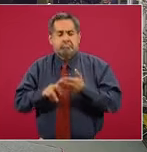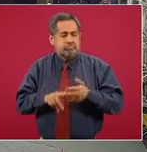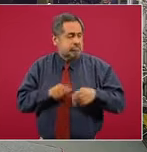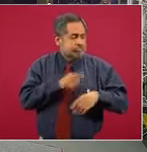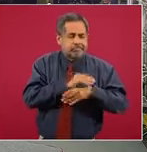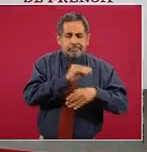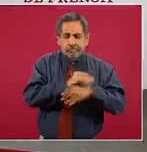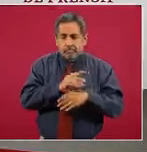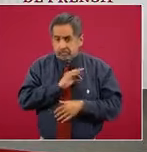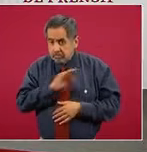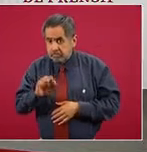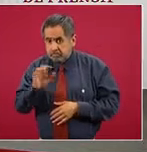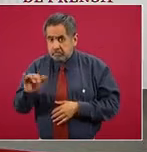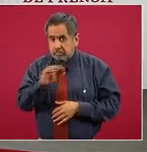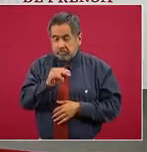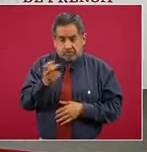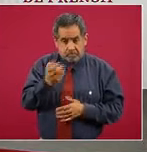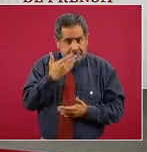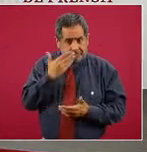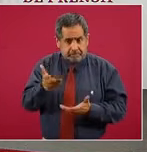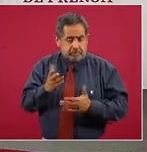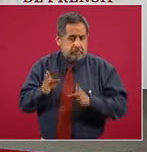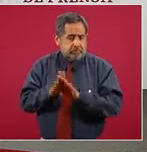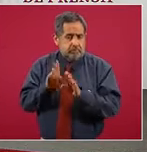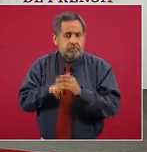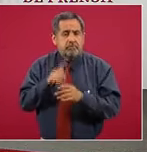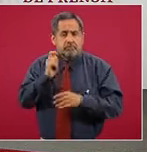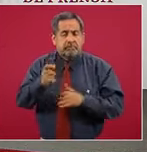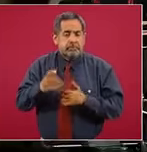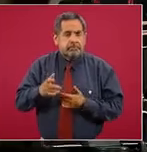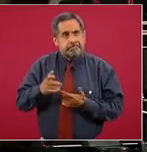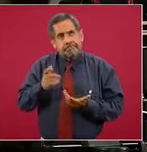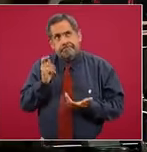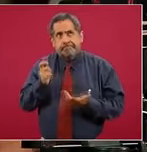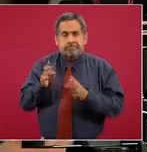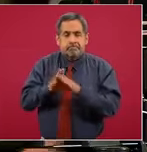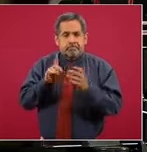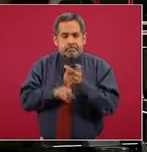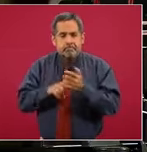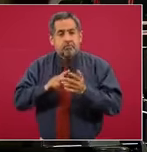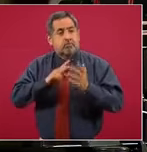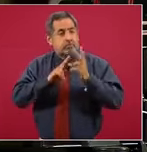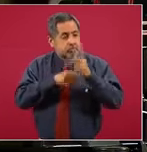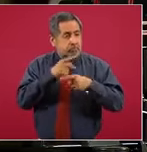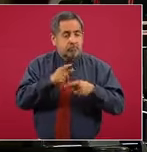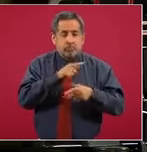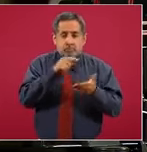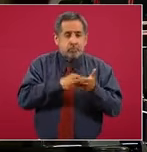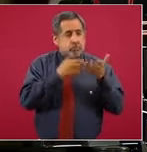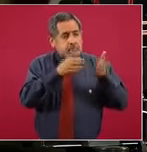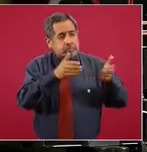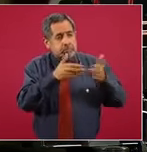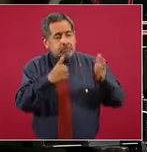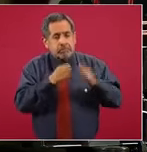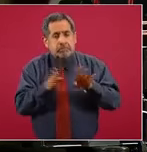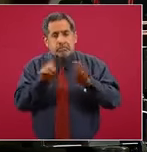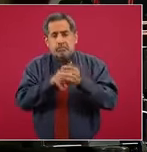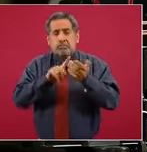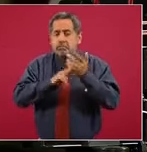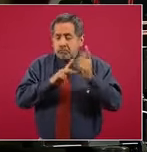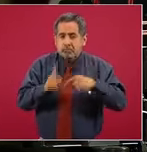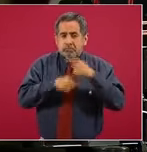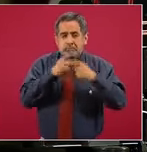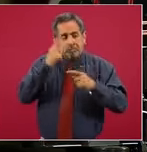¿Estaría legal hacer esto? Y esto implicaría reapertura de muchos más negocios y casi volver a